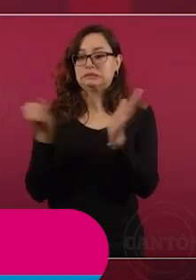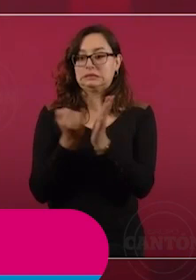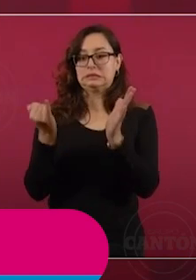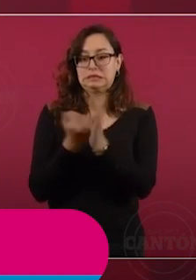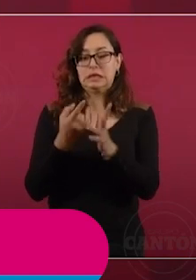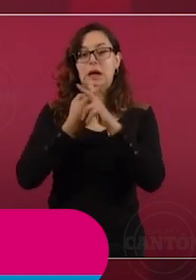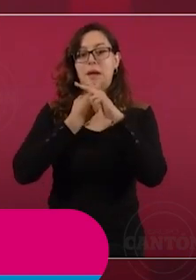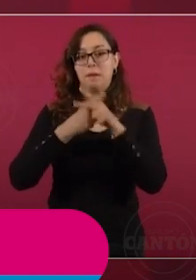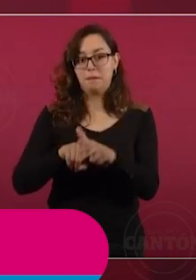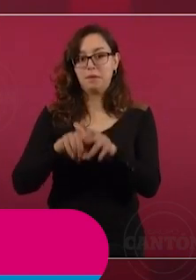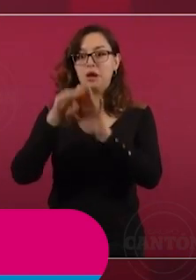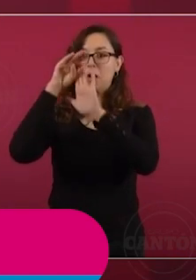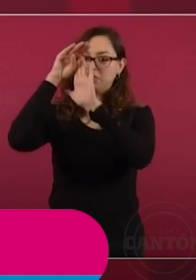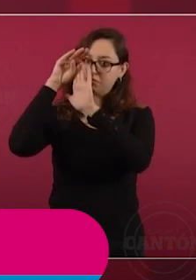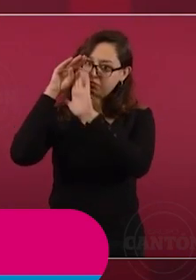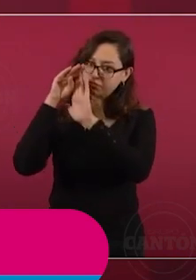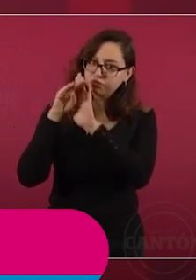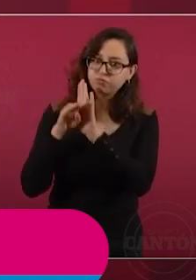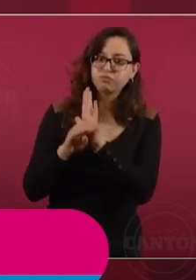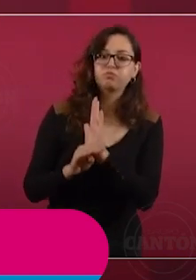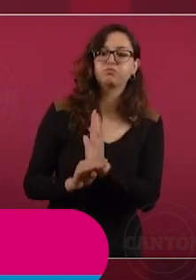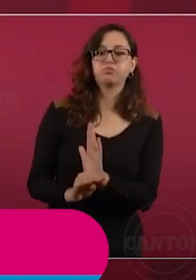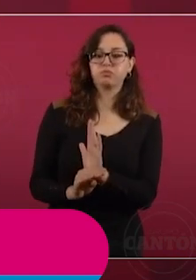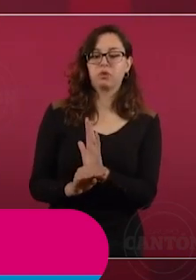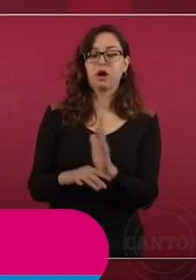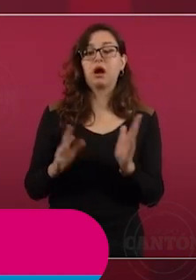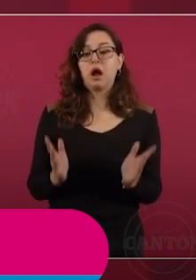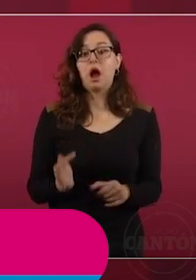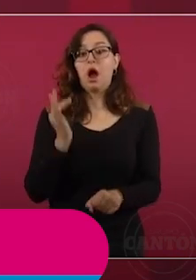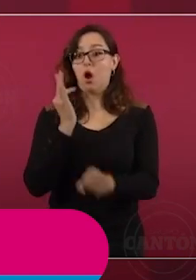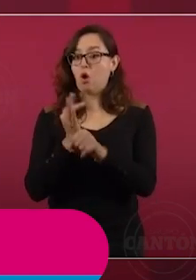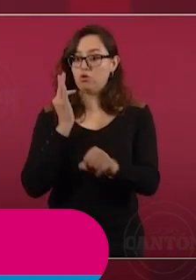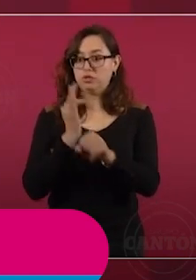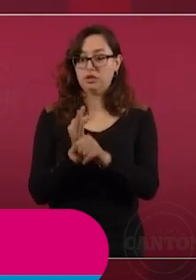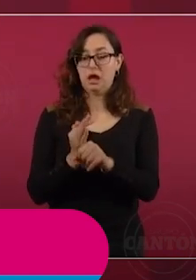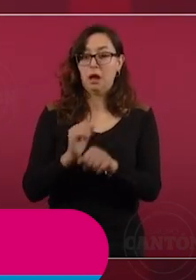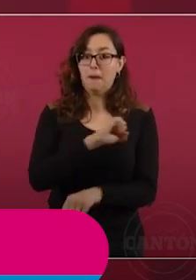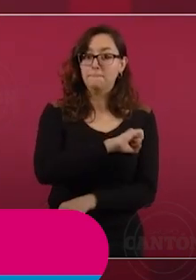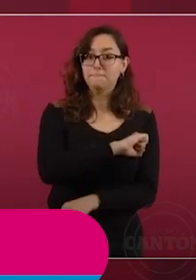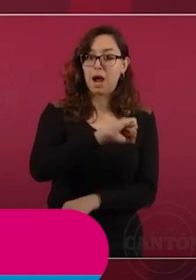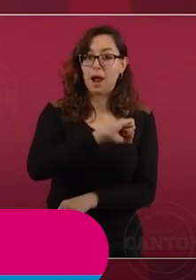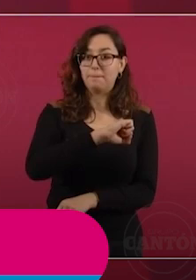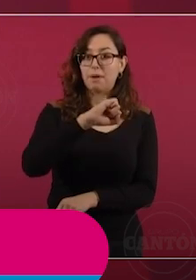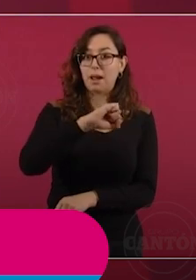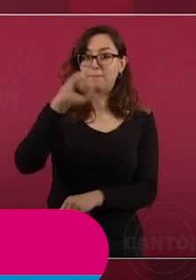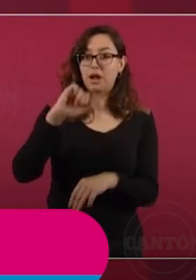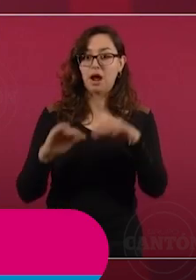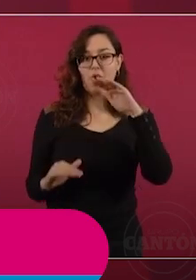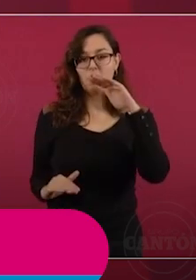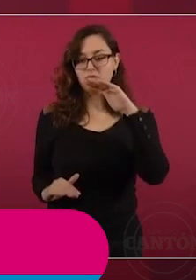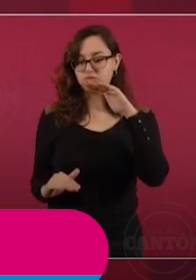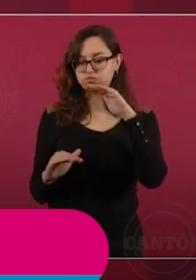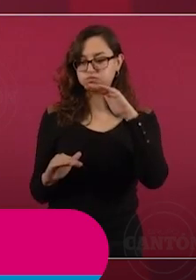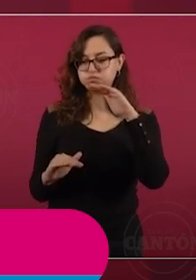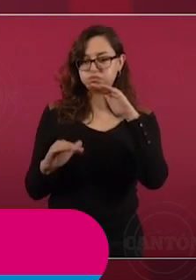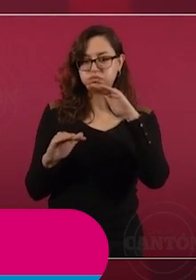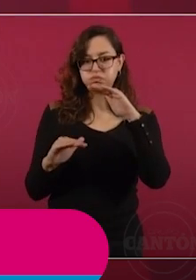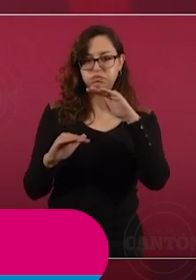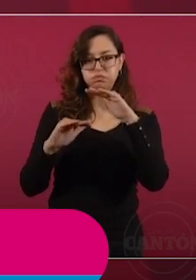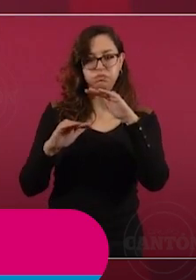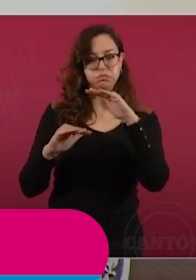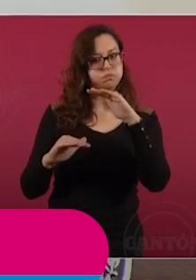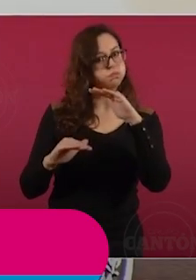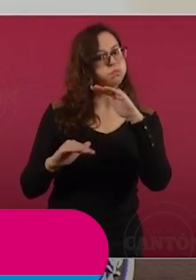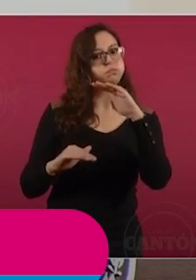Ya llegó a su techo a su límite máximo